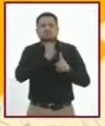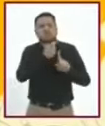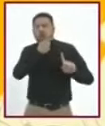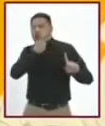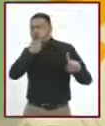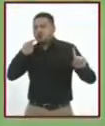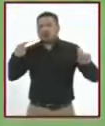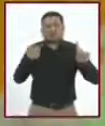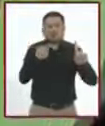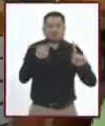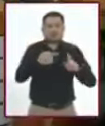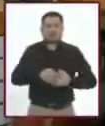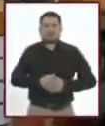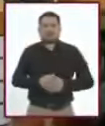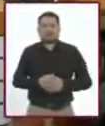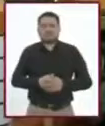objetivos.